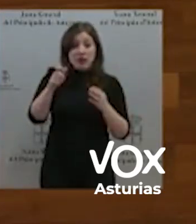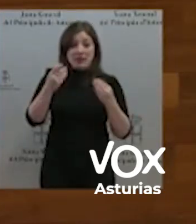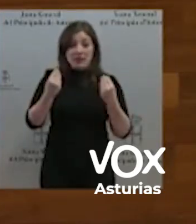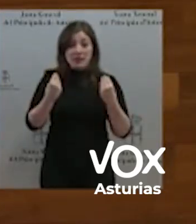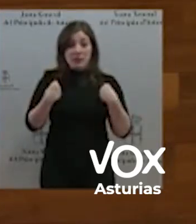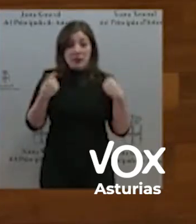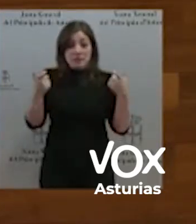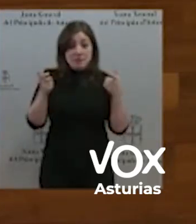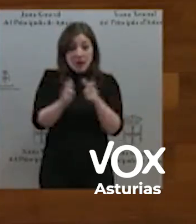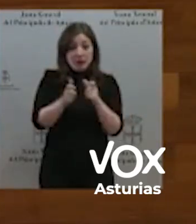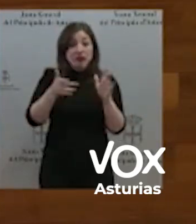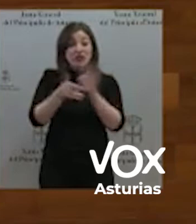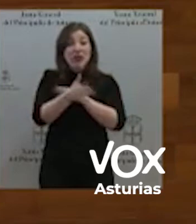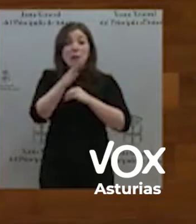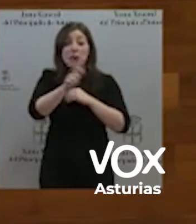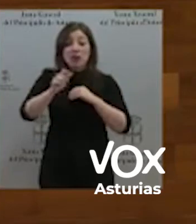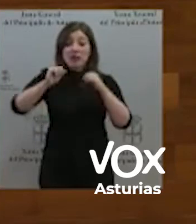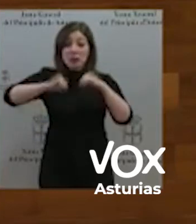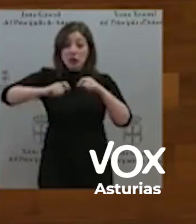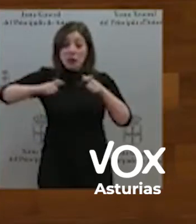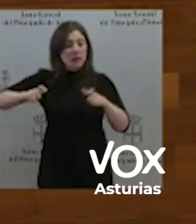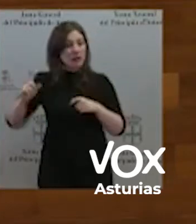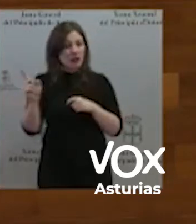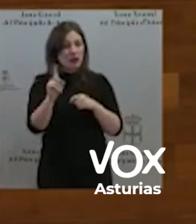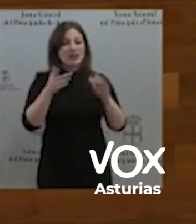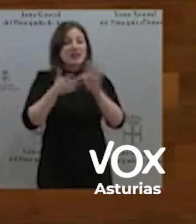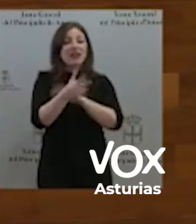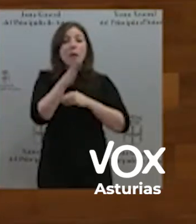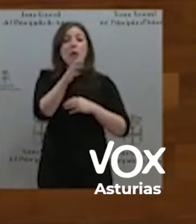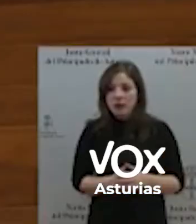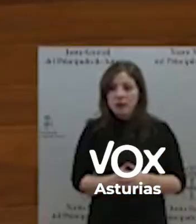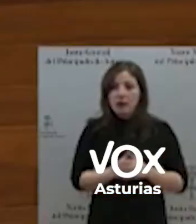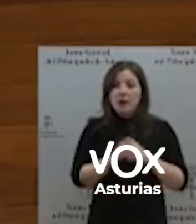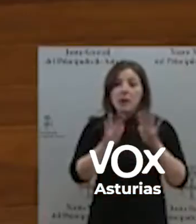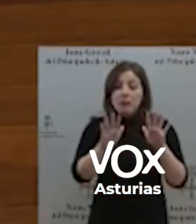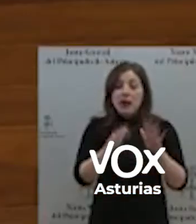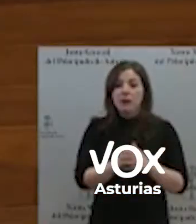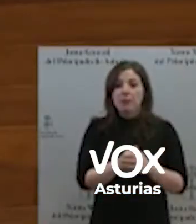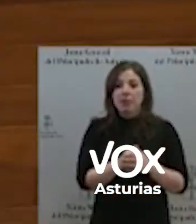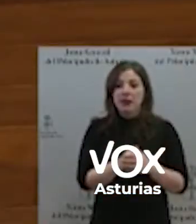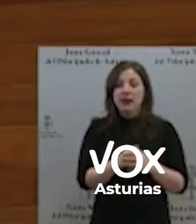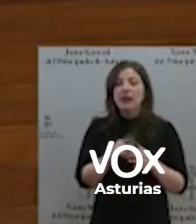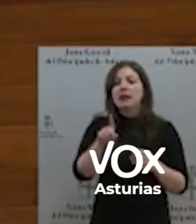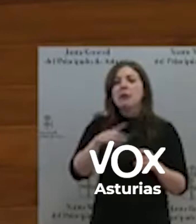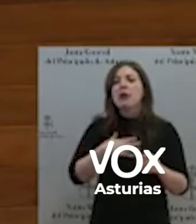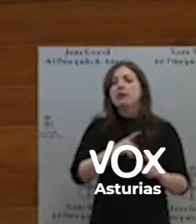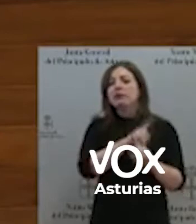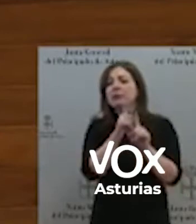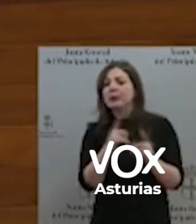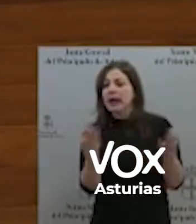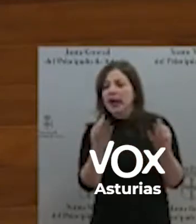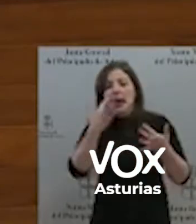últimas décadas se han ido de Asturias más de 105.000 jóvenes menores de 30 años. La realidad es que de los